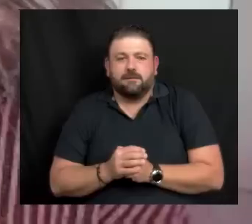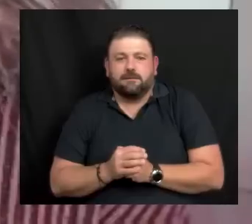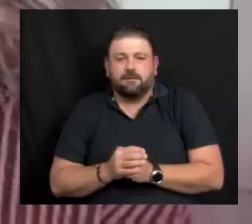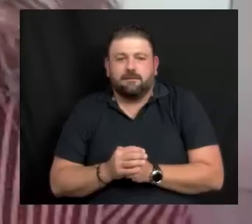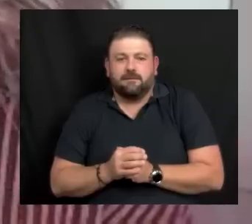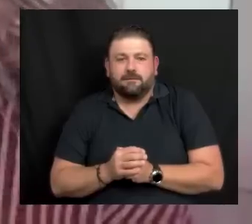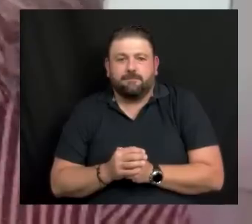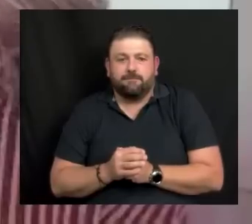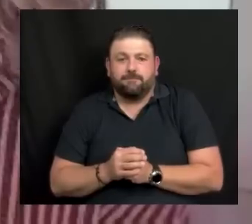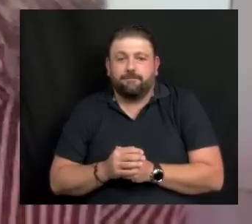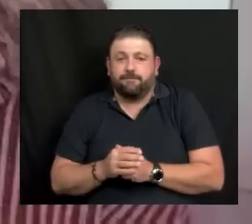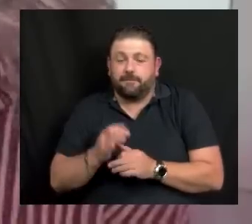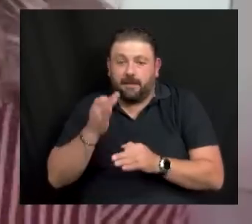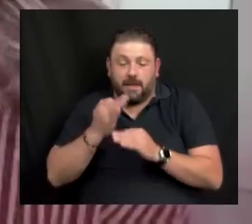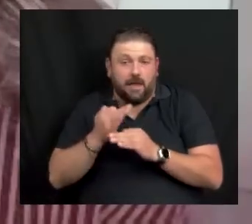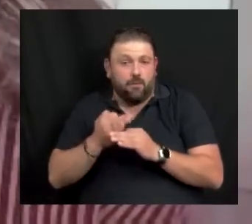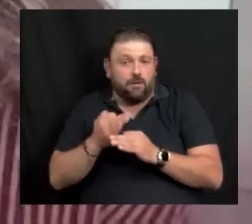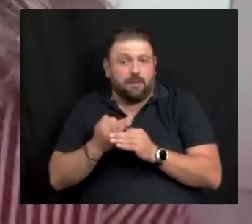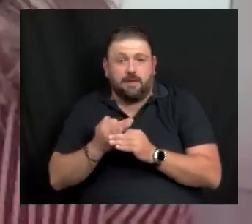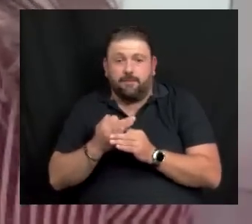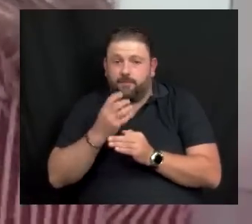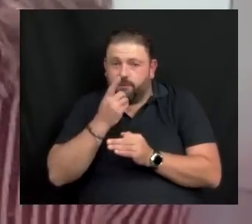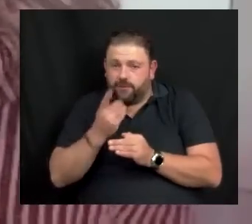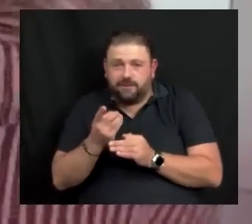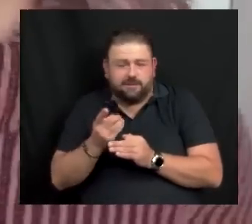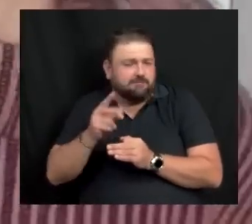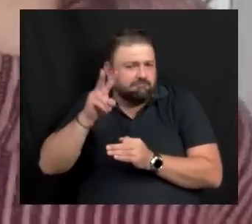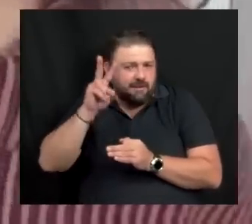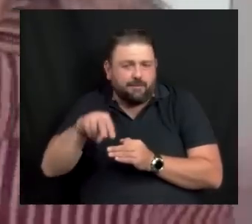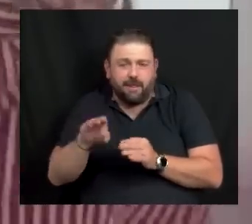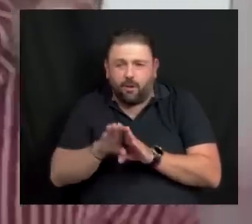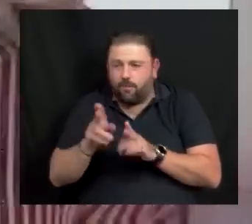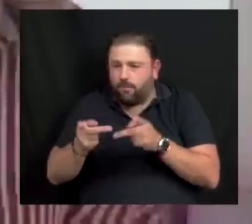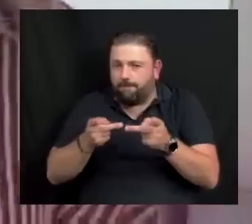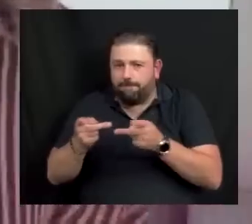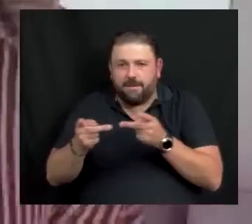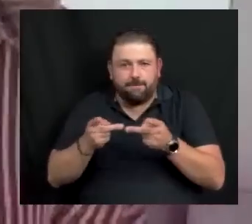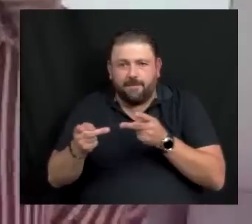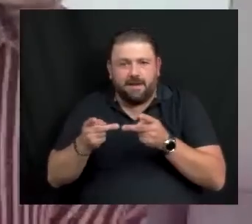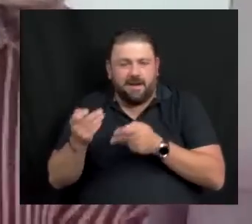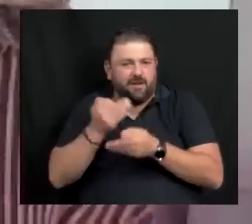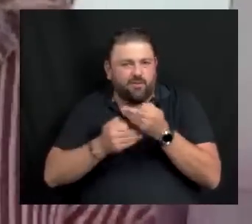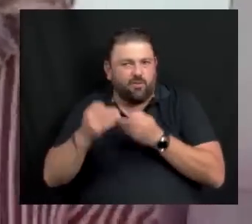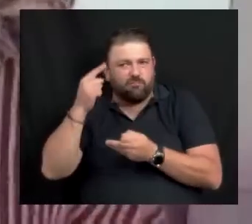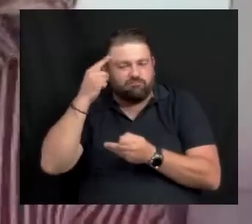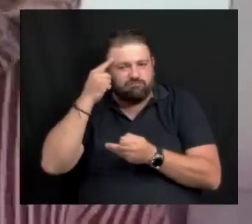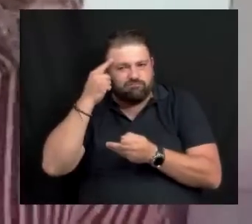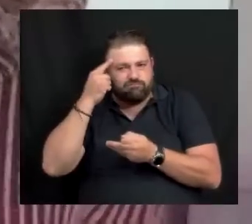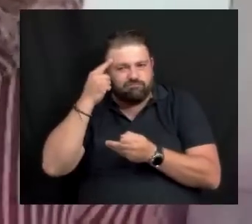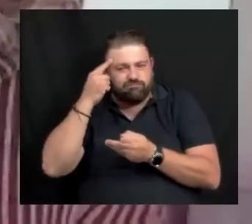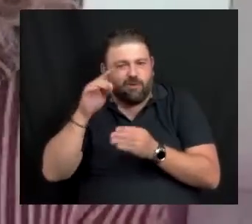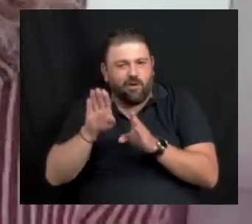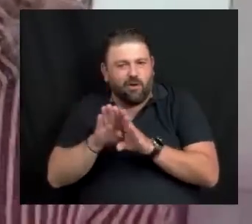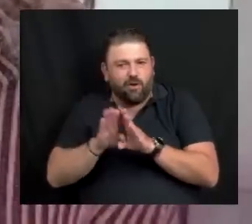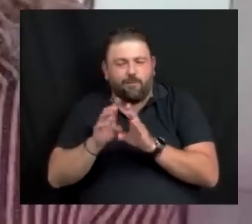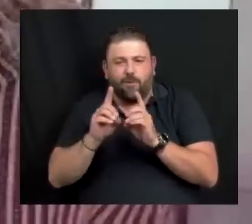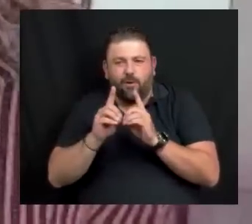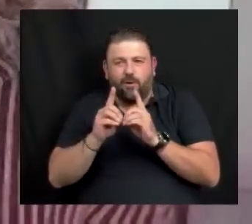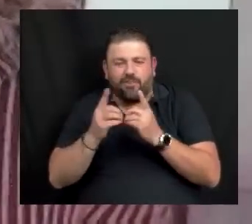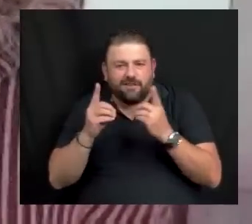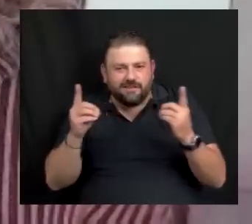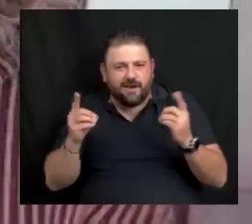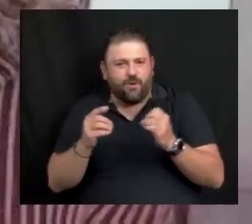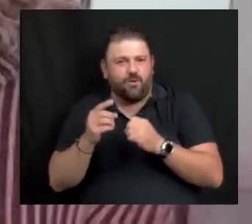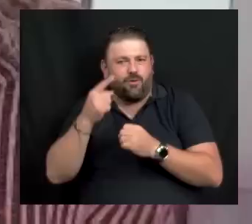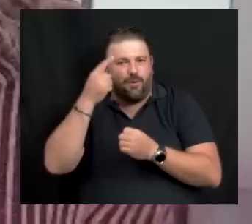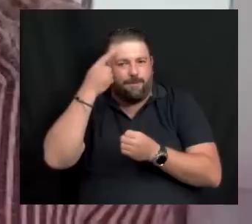Estamos en un sistema de multidesarrollo que no hay igual. No podemos perder este 2023 para crecer.